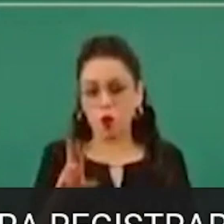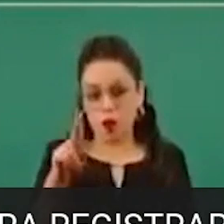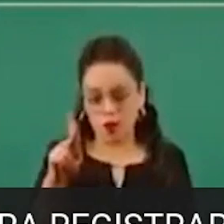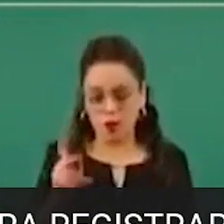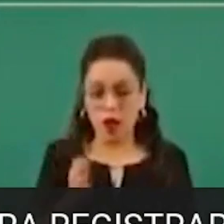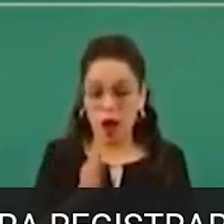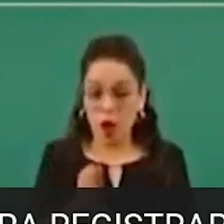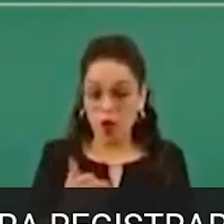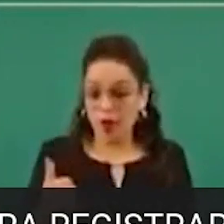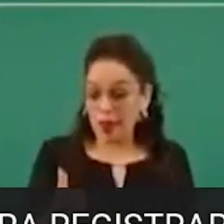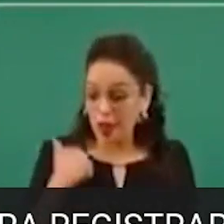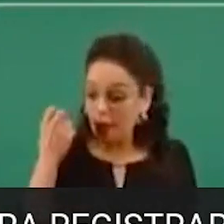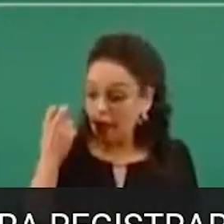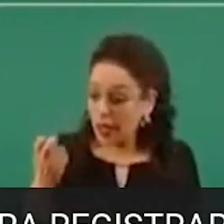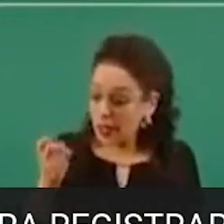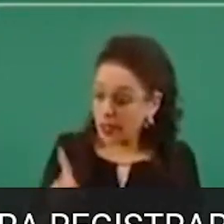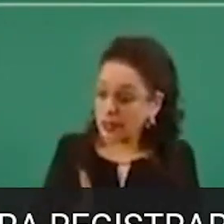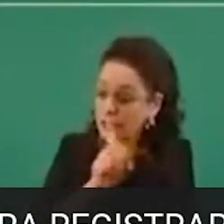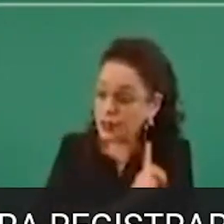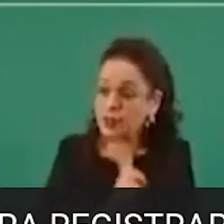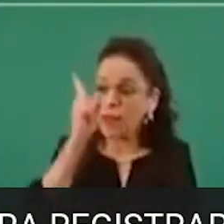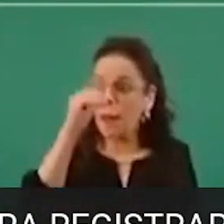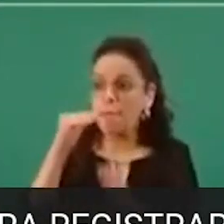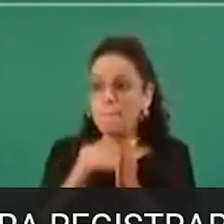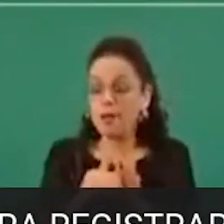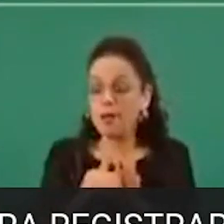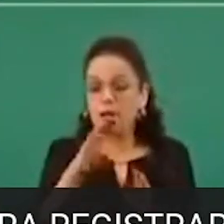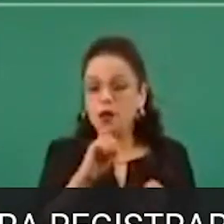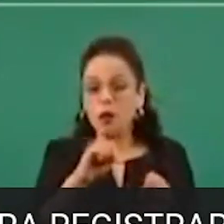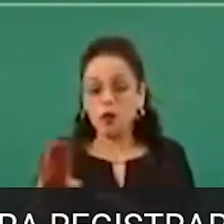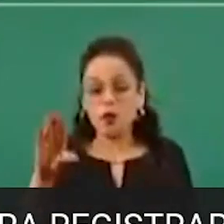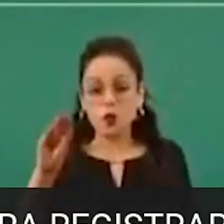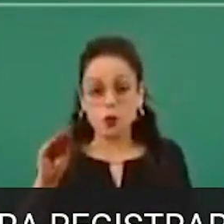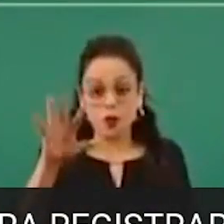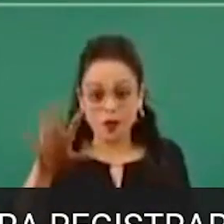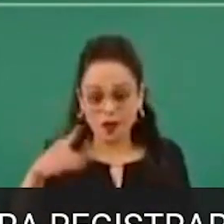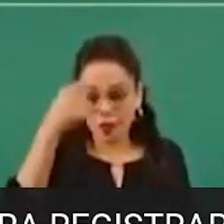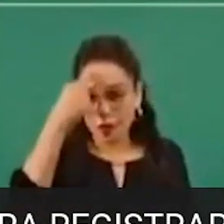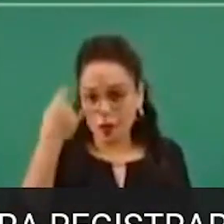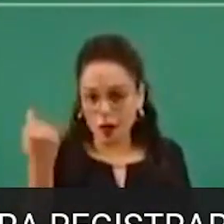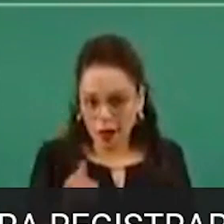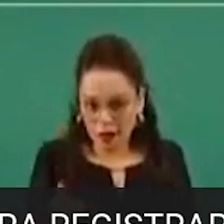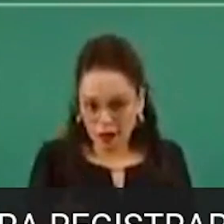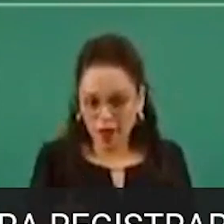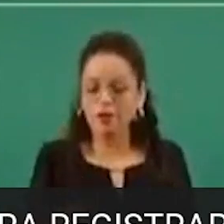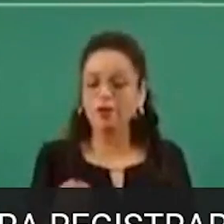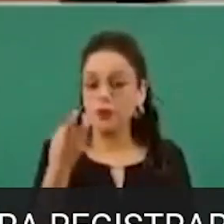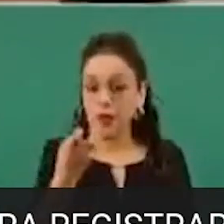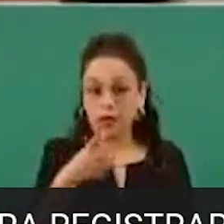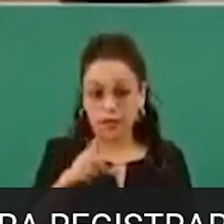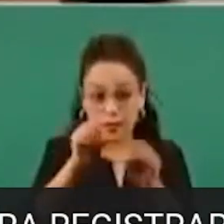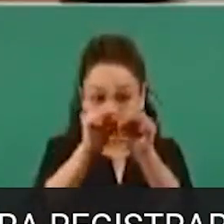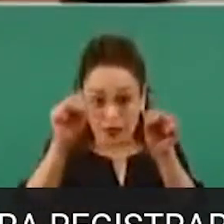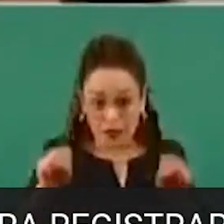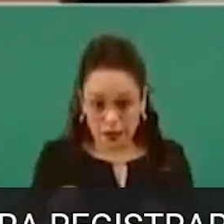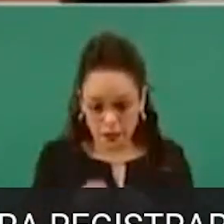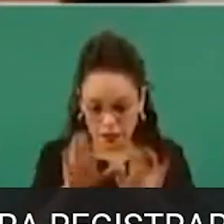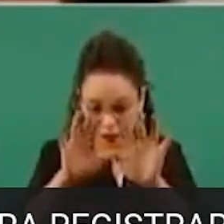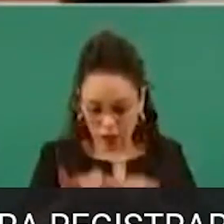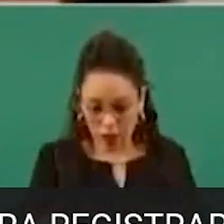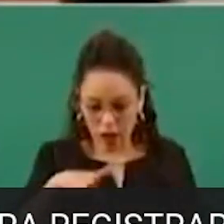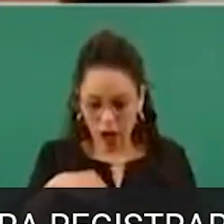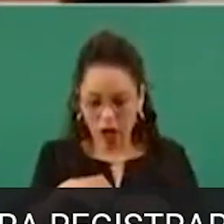disposición legal que proviene de 1995 para que el sistema de información tenga un